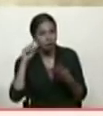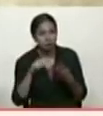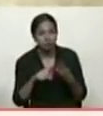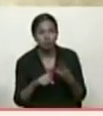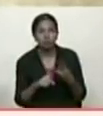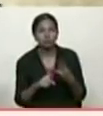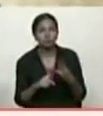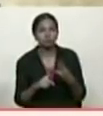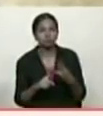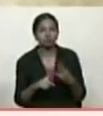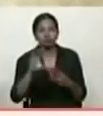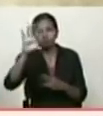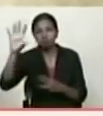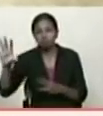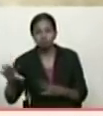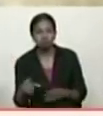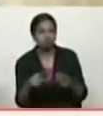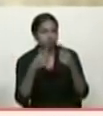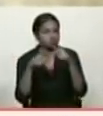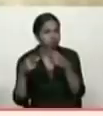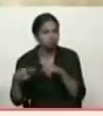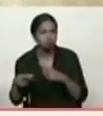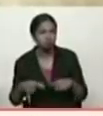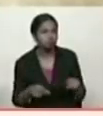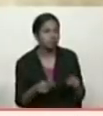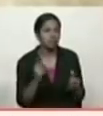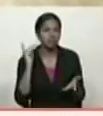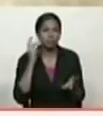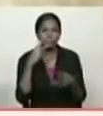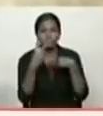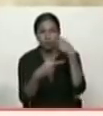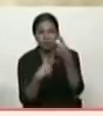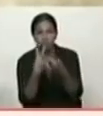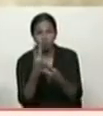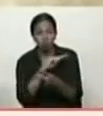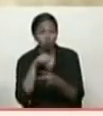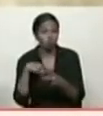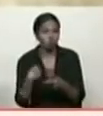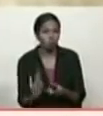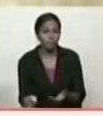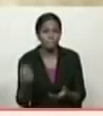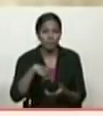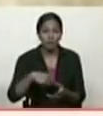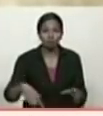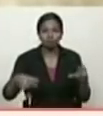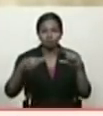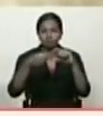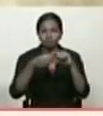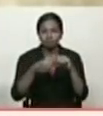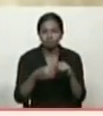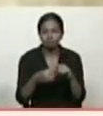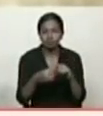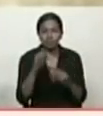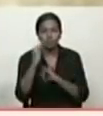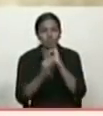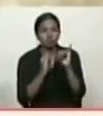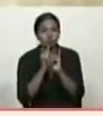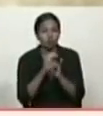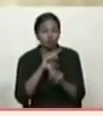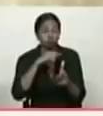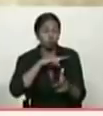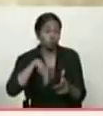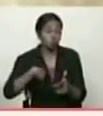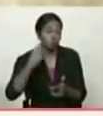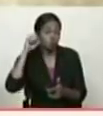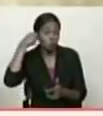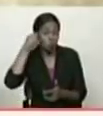que sirve pues para seguir diversificando nuestras relaciones internacionales. Siempre hay que recordar